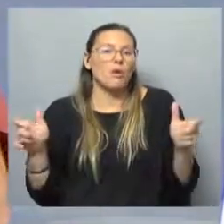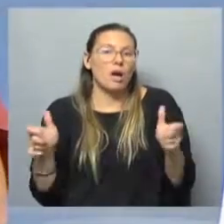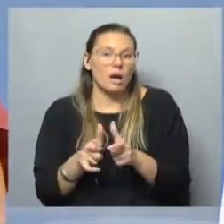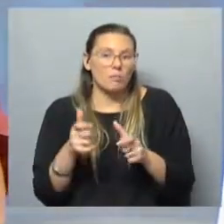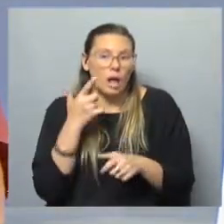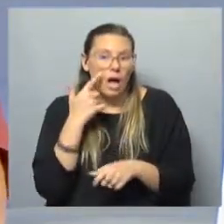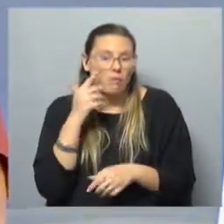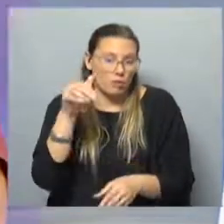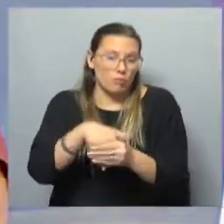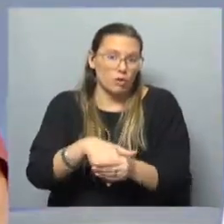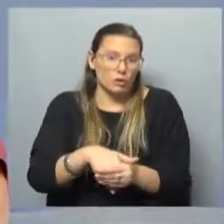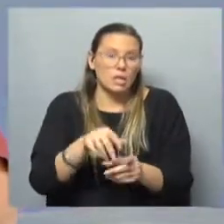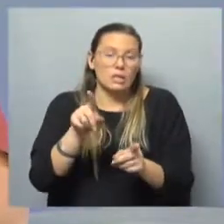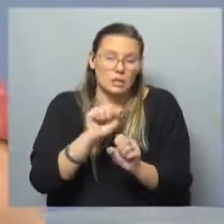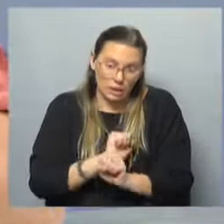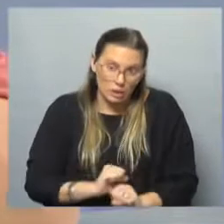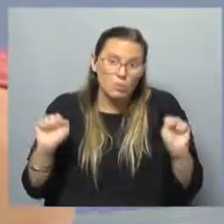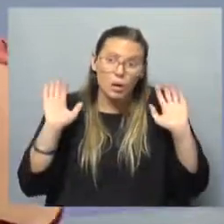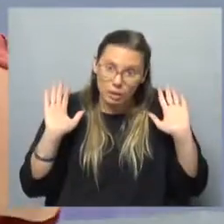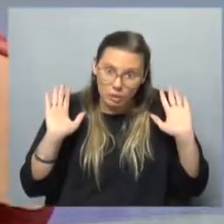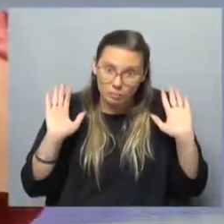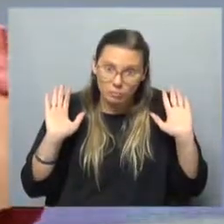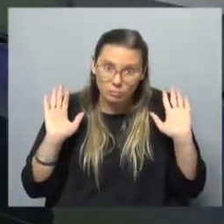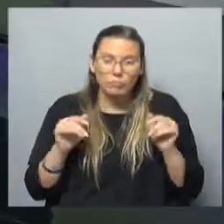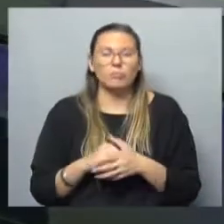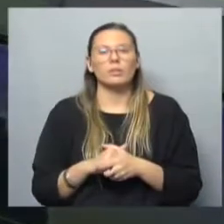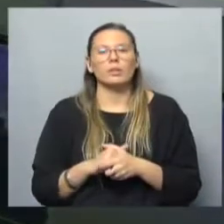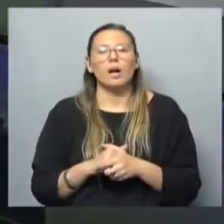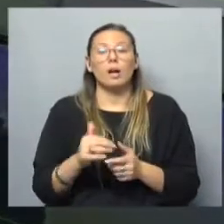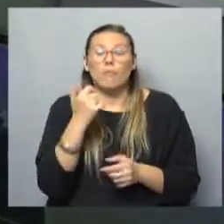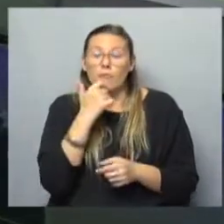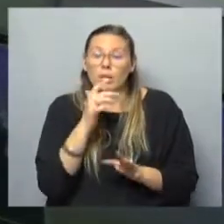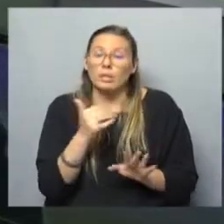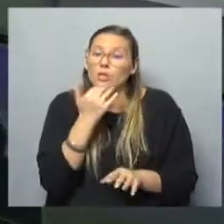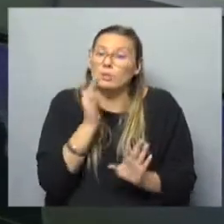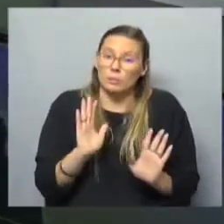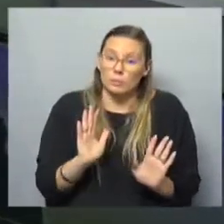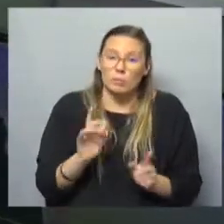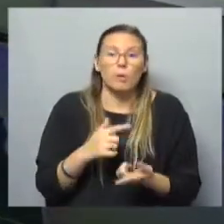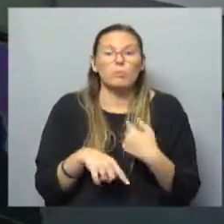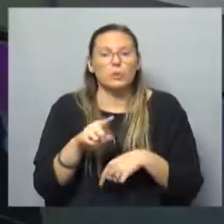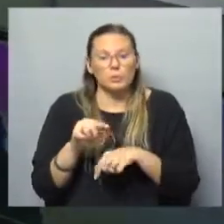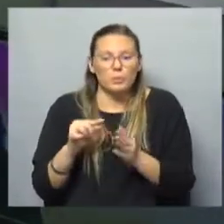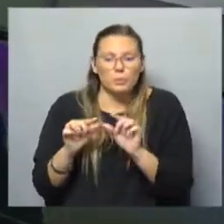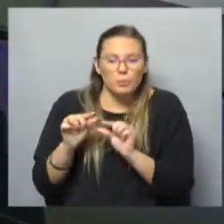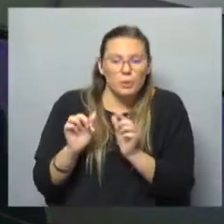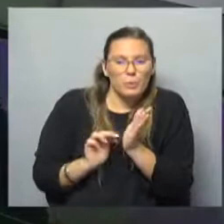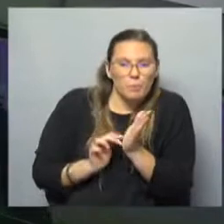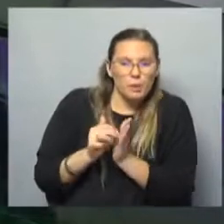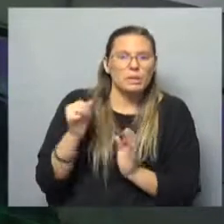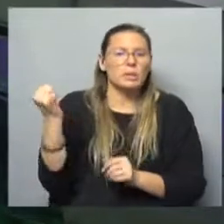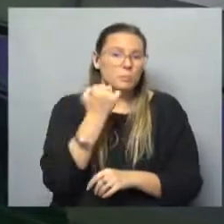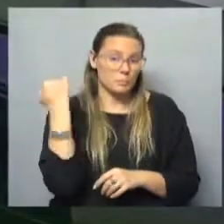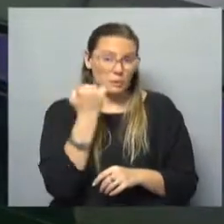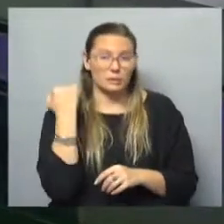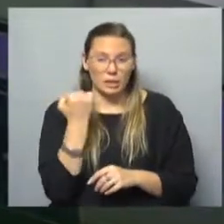y se vaya a votar, si es que finalmente se vota, ¿no? Total. Hasta que no esté, no sabemos, pero bueno, este es un paso sumamente